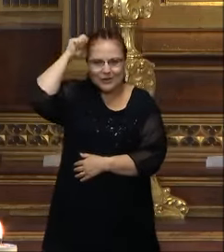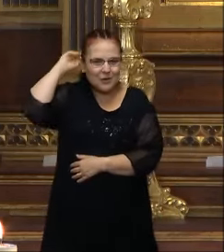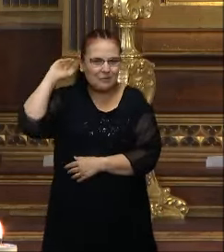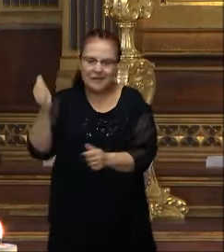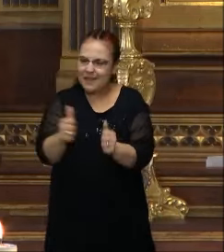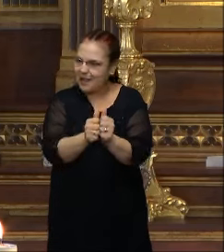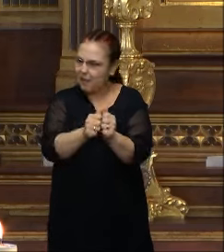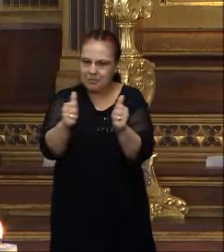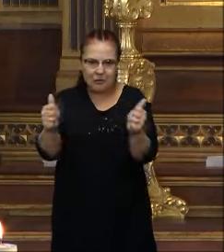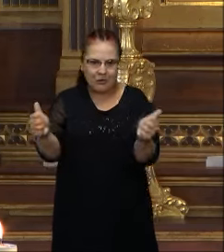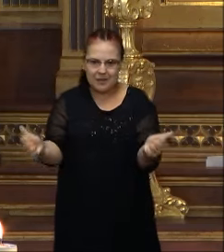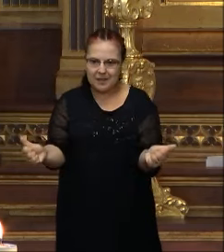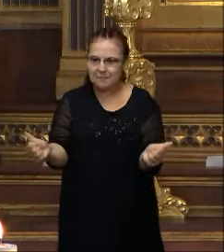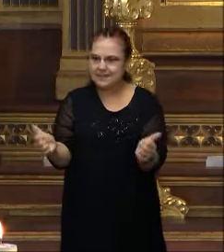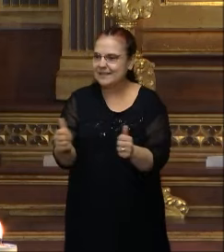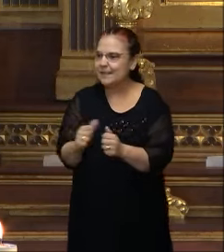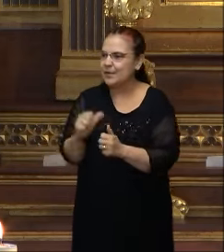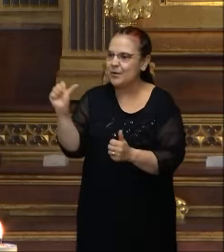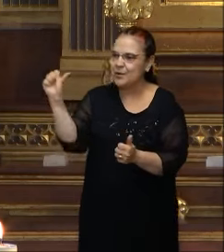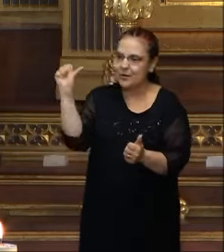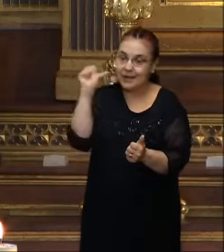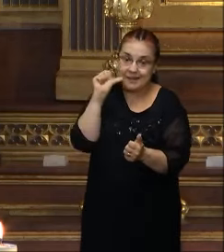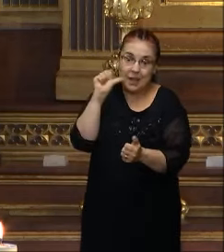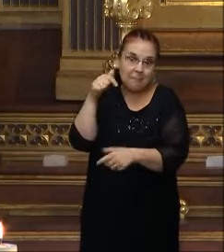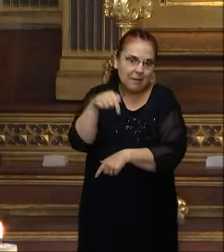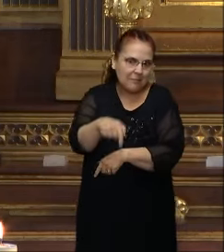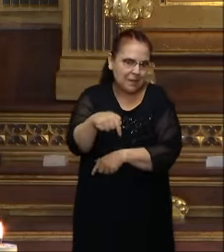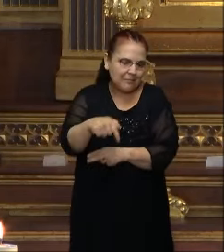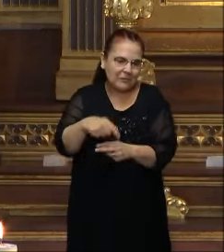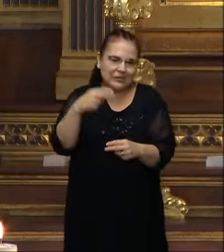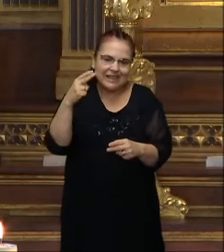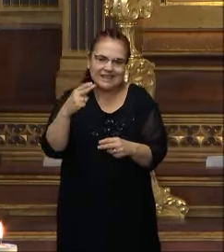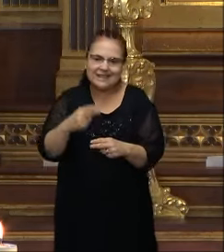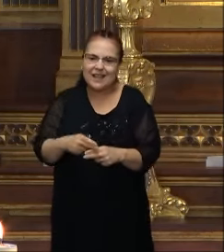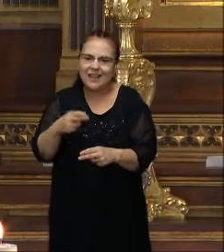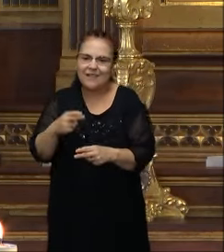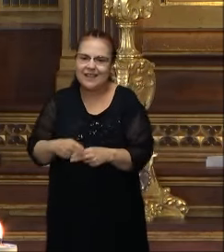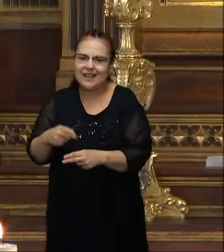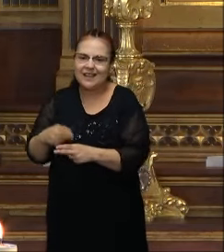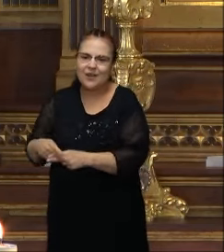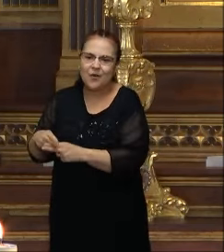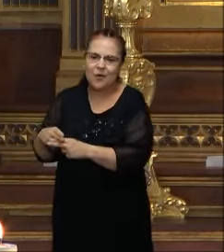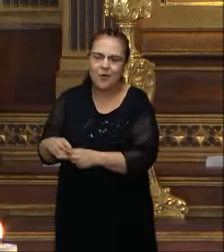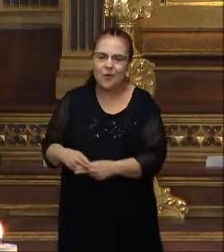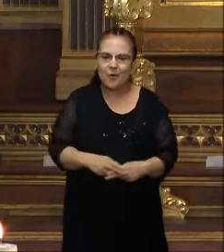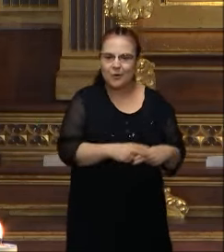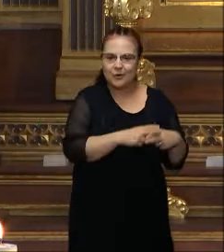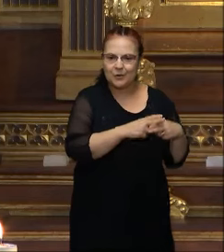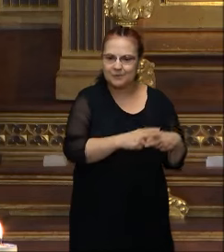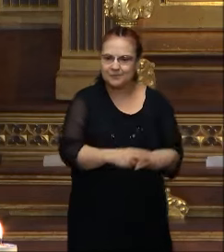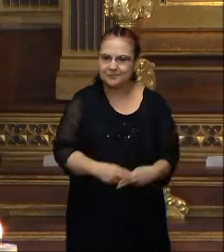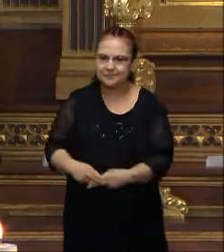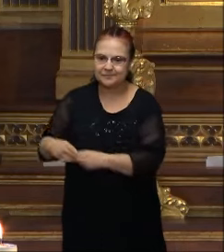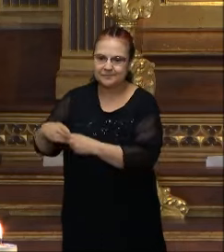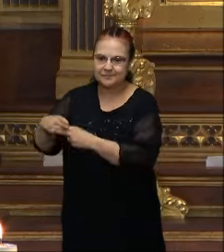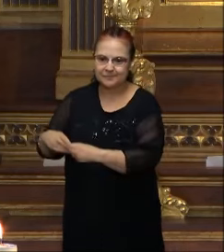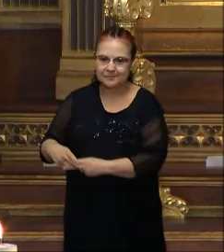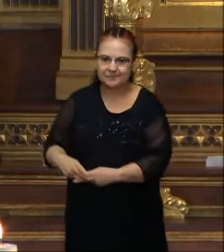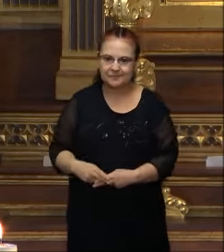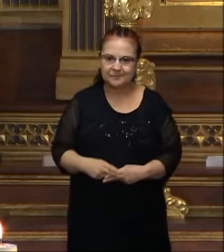nosotros, olvidando divisiones, bebemos este vino.